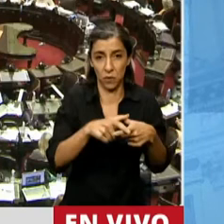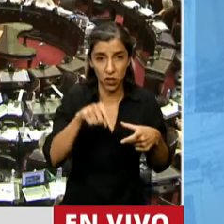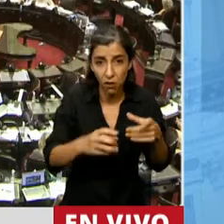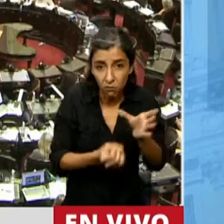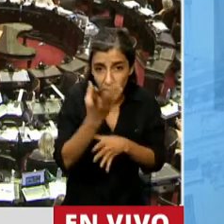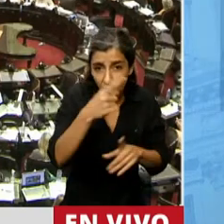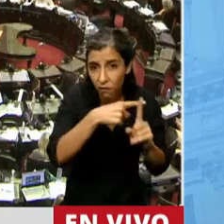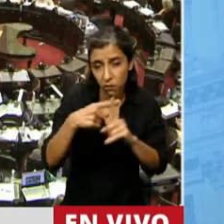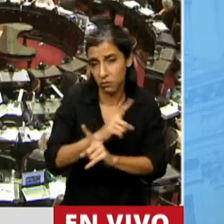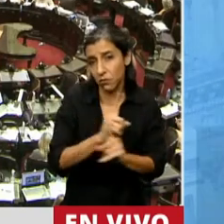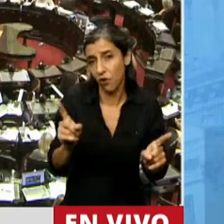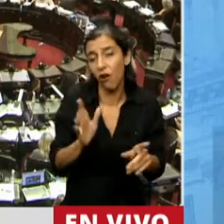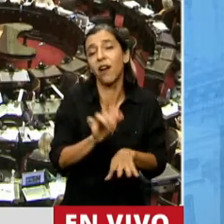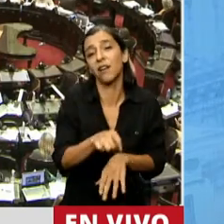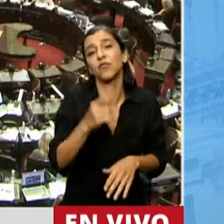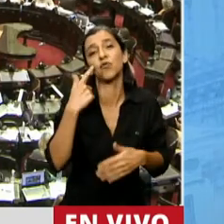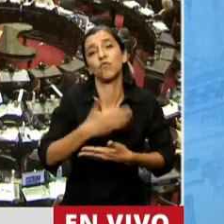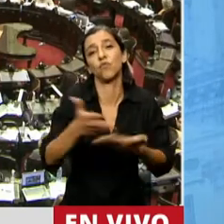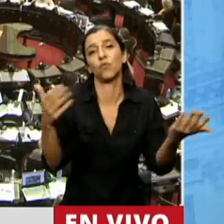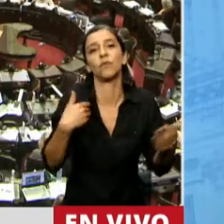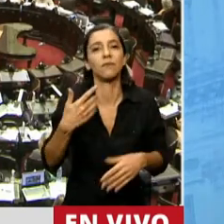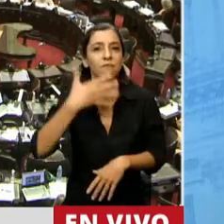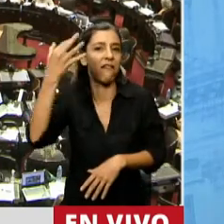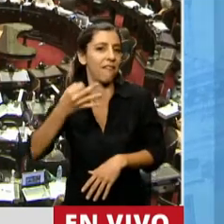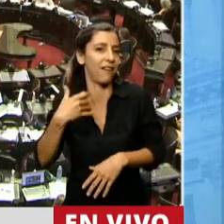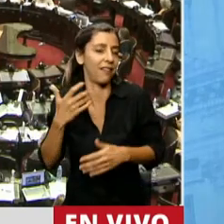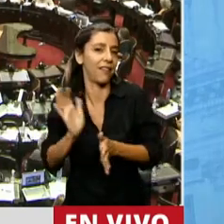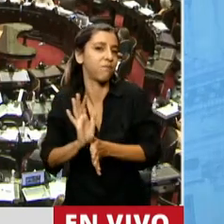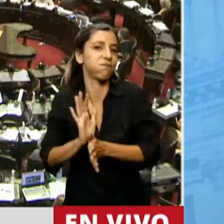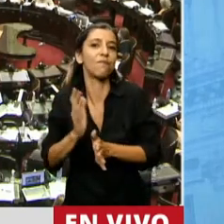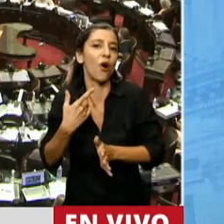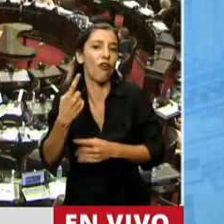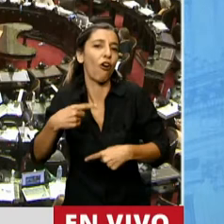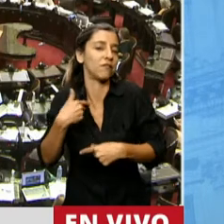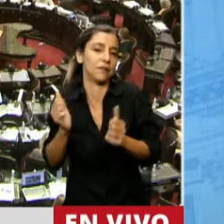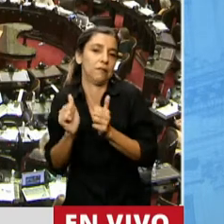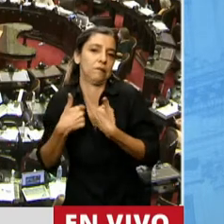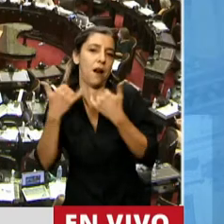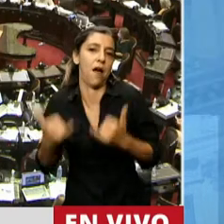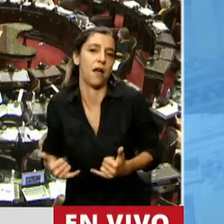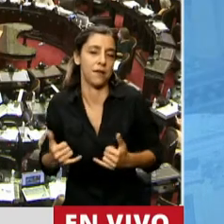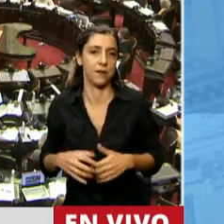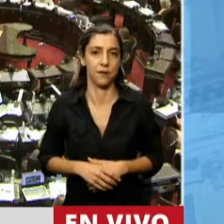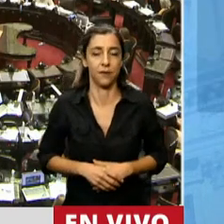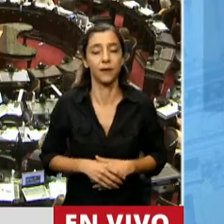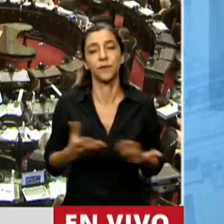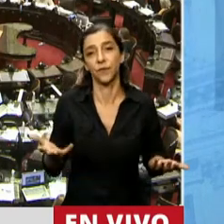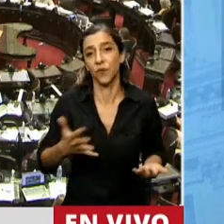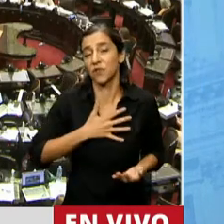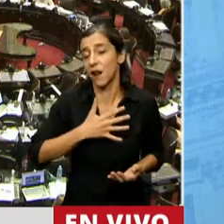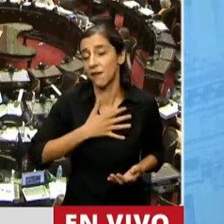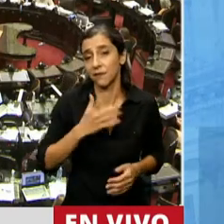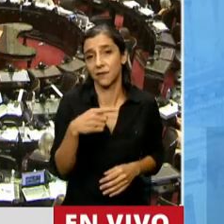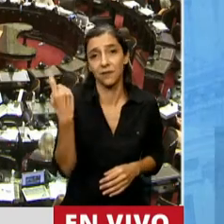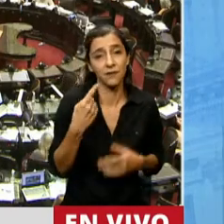escondiendo la verdad. Y ahí coincido con mi colega que me antecedió, la diputada Campagnoli, qué lástima que no nos animemos